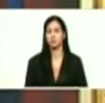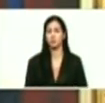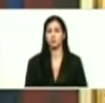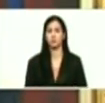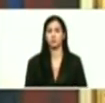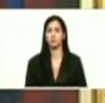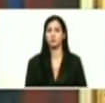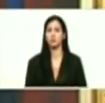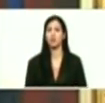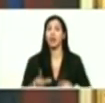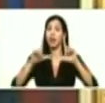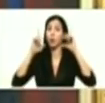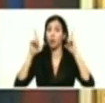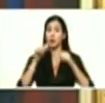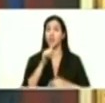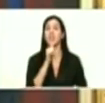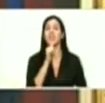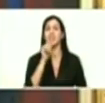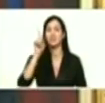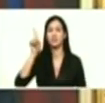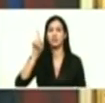la Guaira hay Guaireños aquí